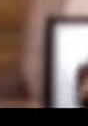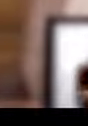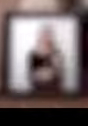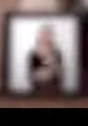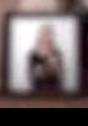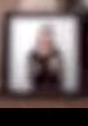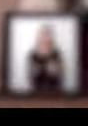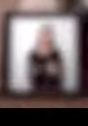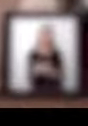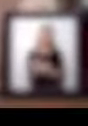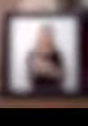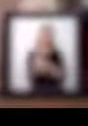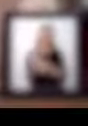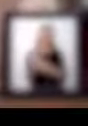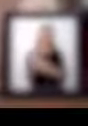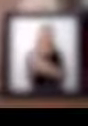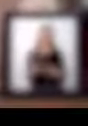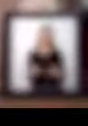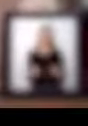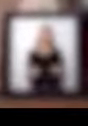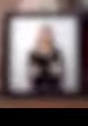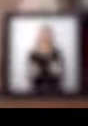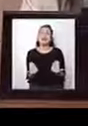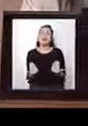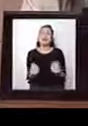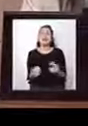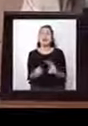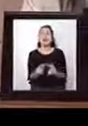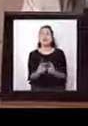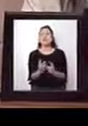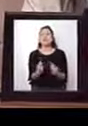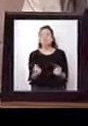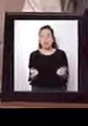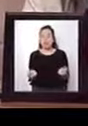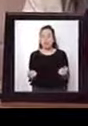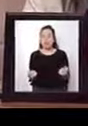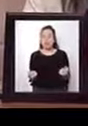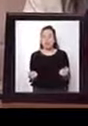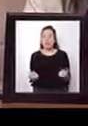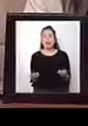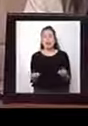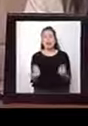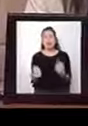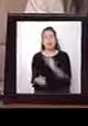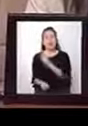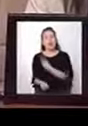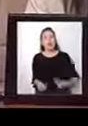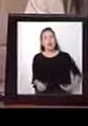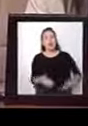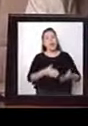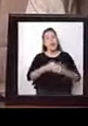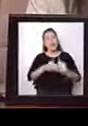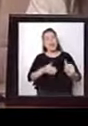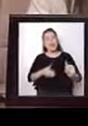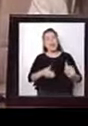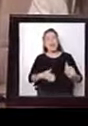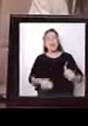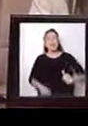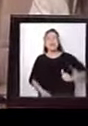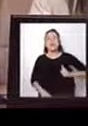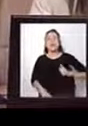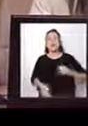constituciones, necesitamos soluciones. Y necesitamos un gobierno con liderazgo que haga cumplir la ley y la